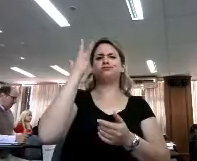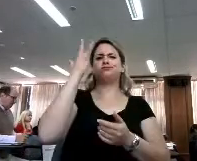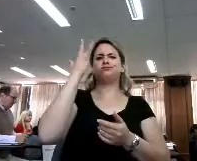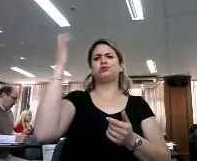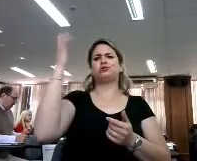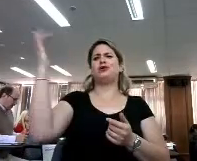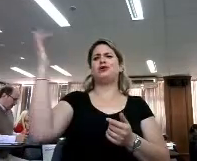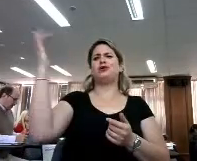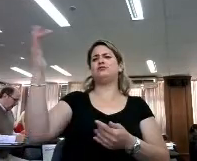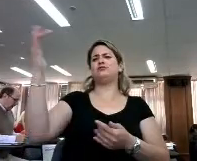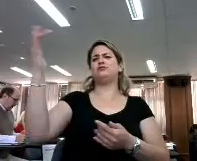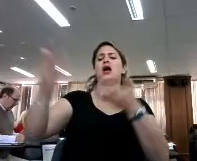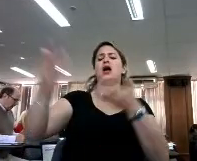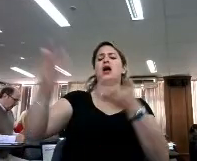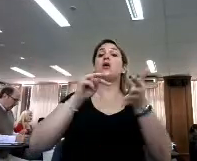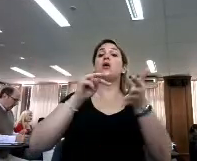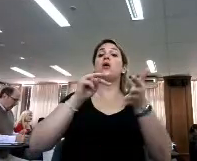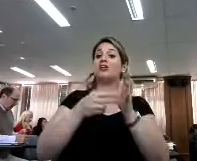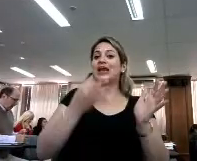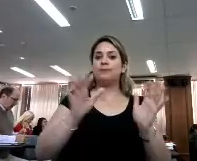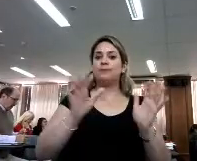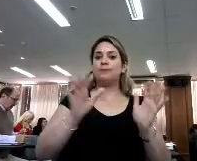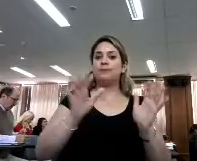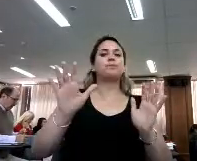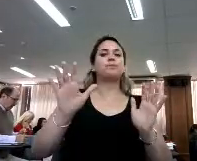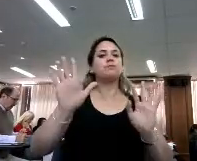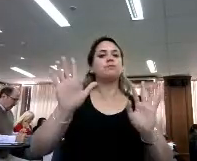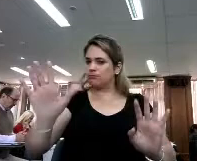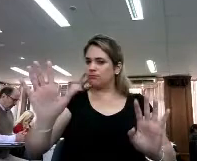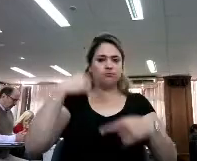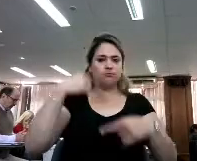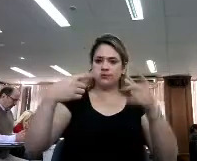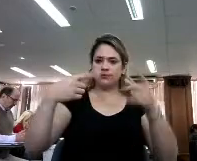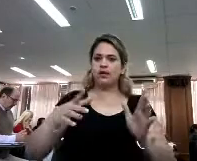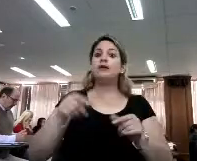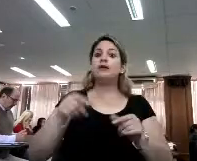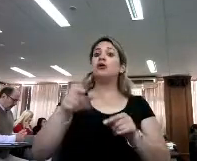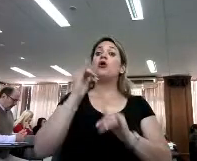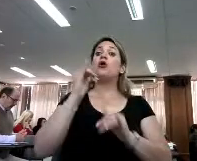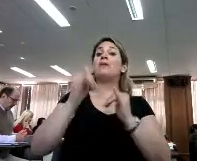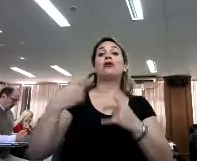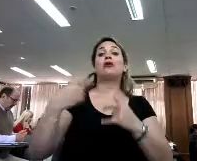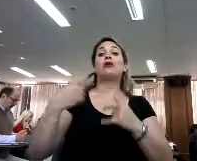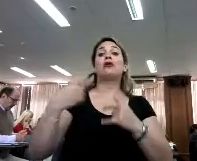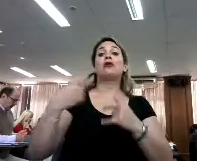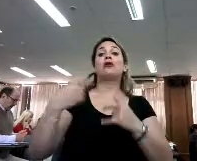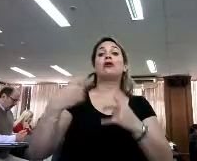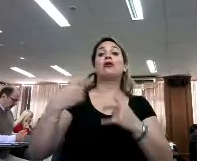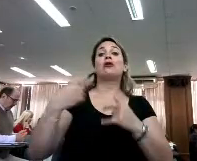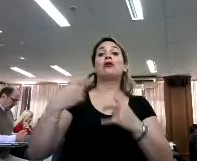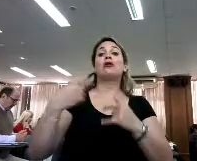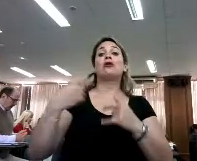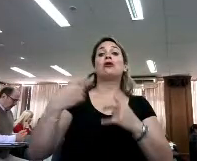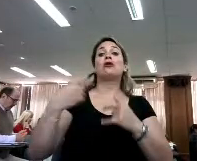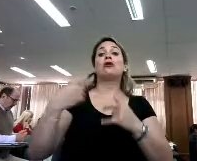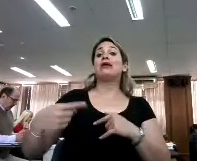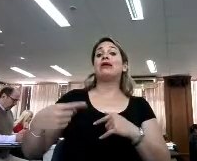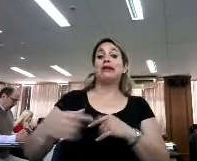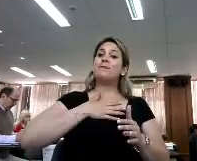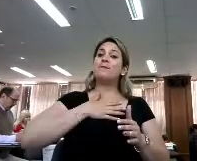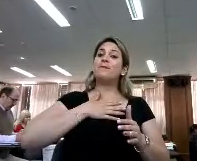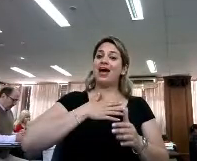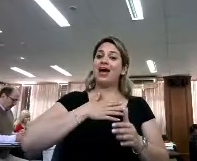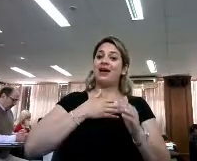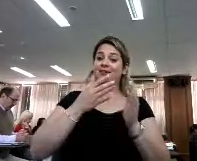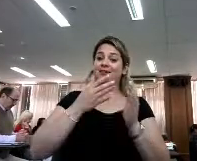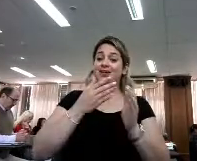de su conflicto con la realidad, ¿no? Bueno, etcétera, etcétera, etcétera. Todo esto para decirles que las normas de propiedad intelectual y en